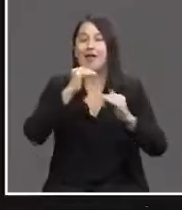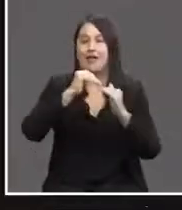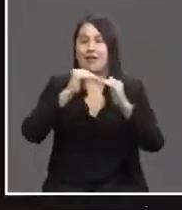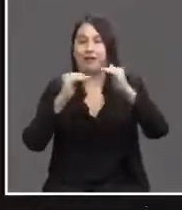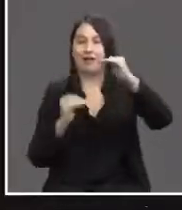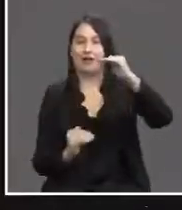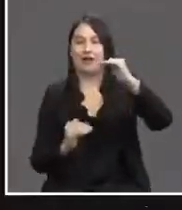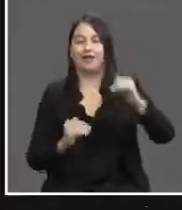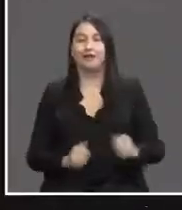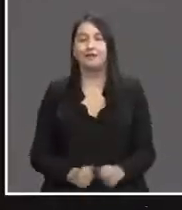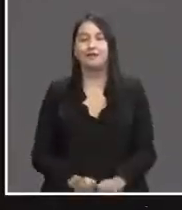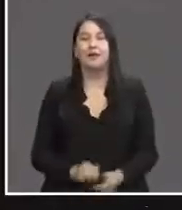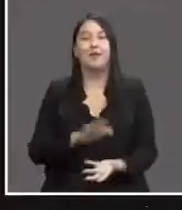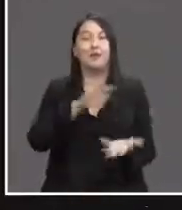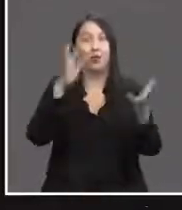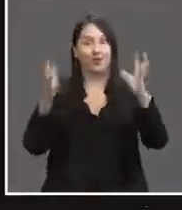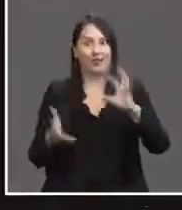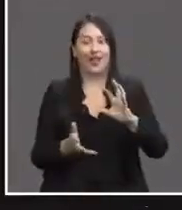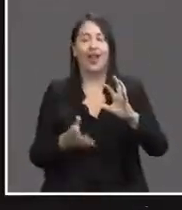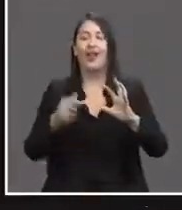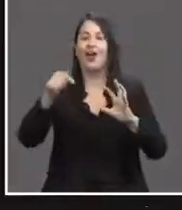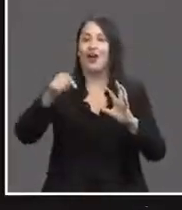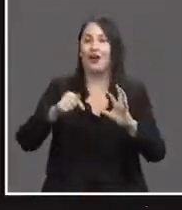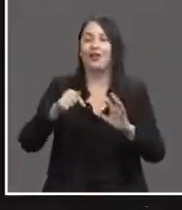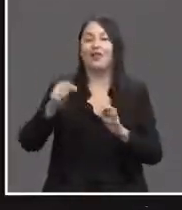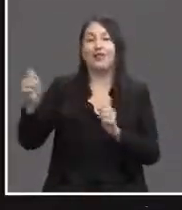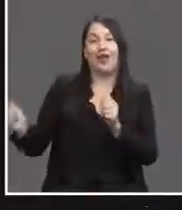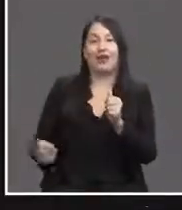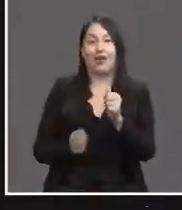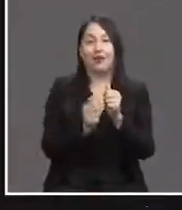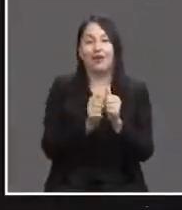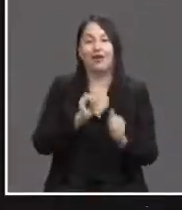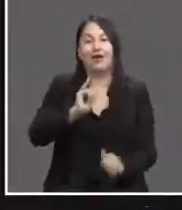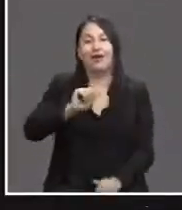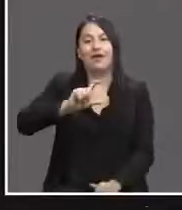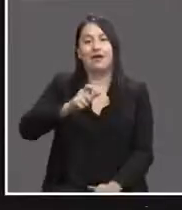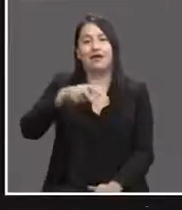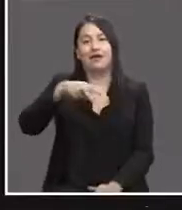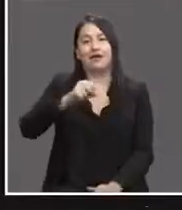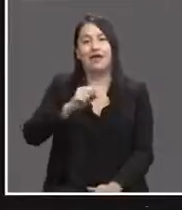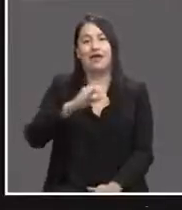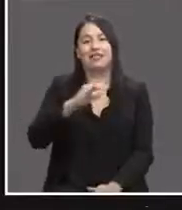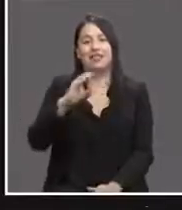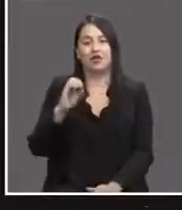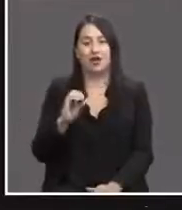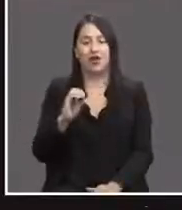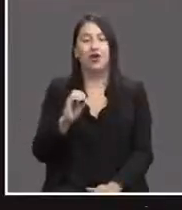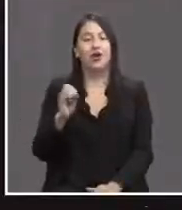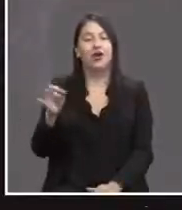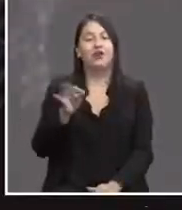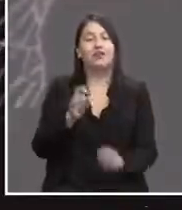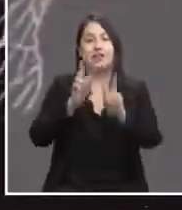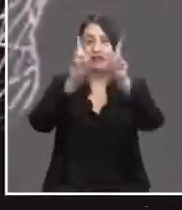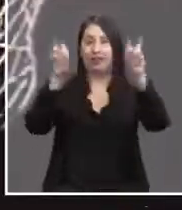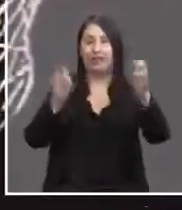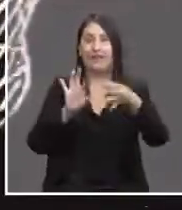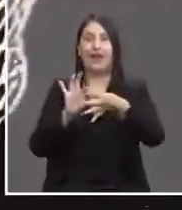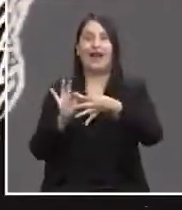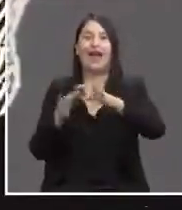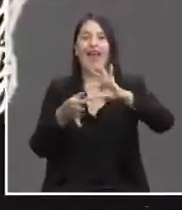Hoy nos cuenta Ignacio en Congreso Futuro 2022 sobre las cadenas de inequidad. Muchas